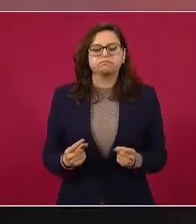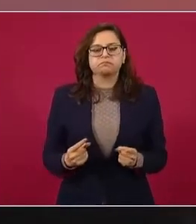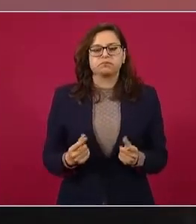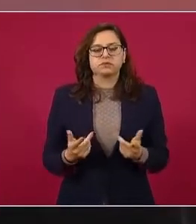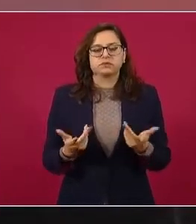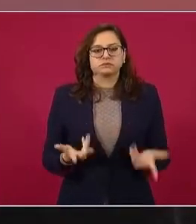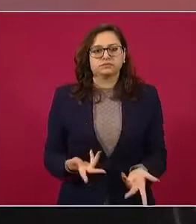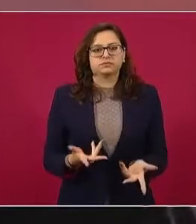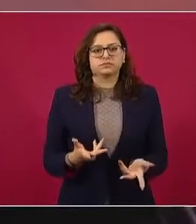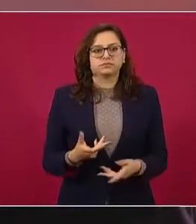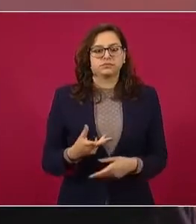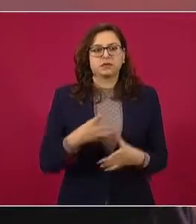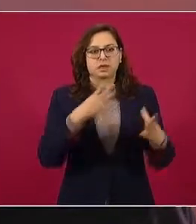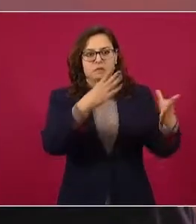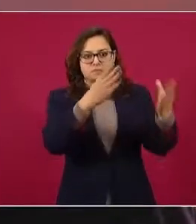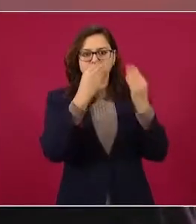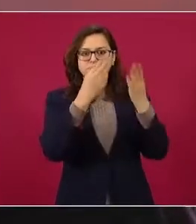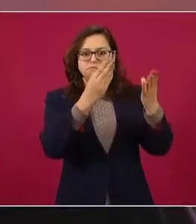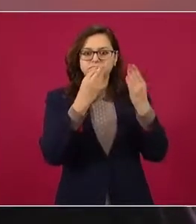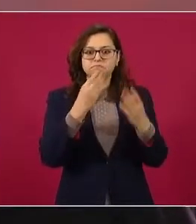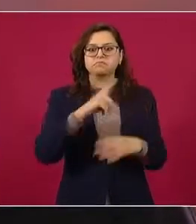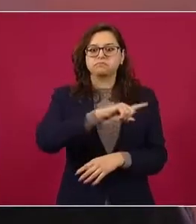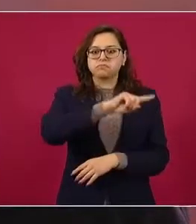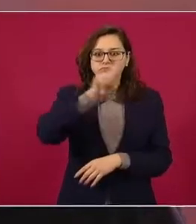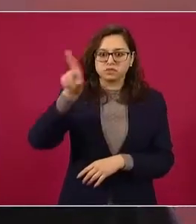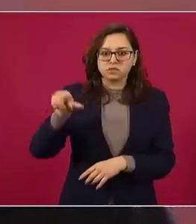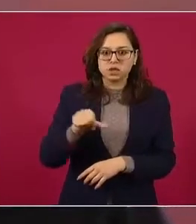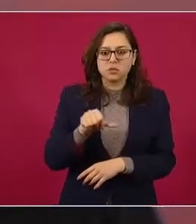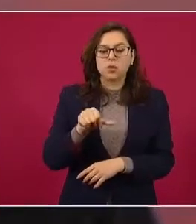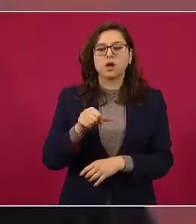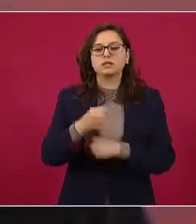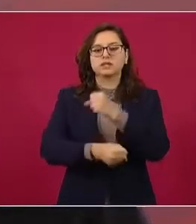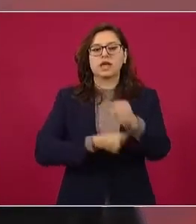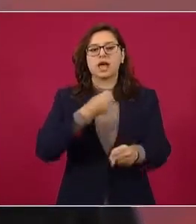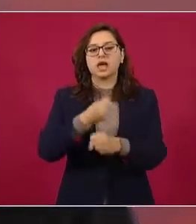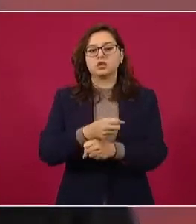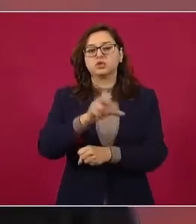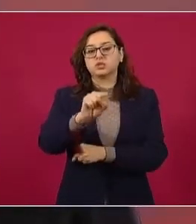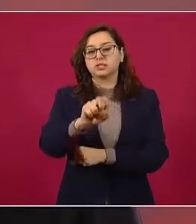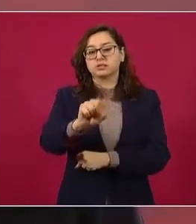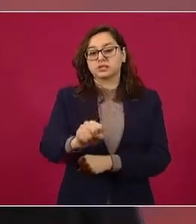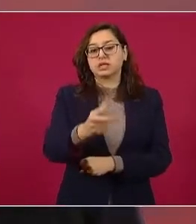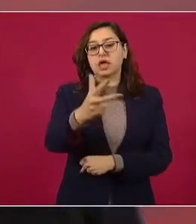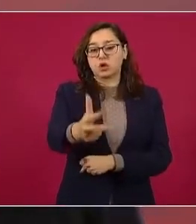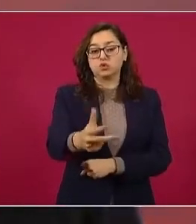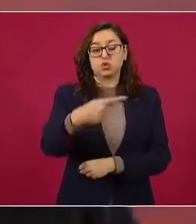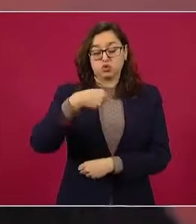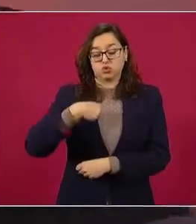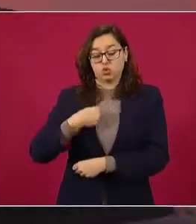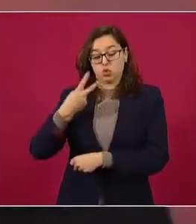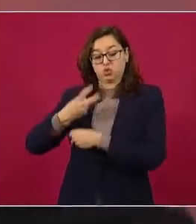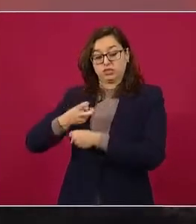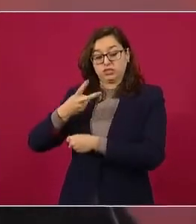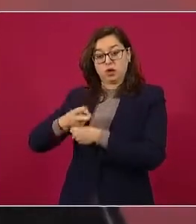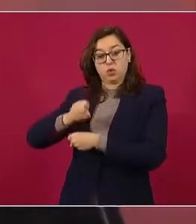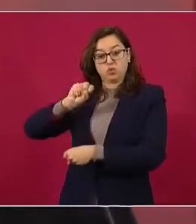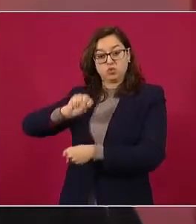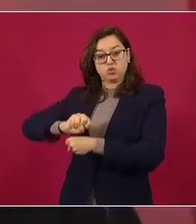y me tocó verlo en el 68, estaba en segundo de secundaria, con